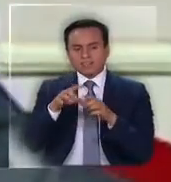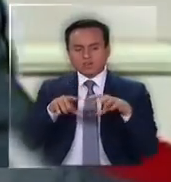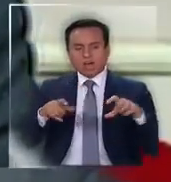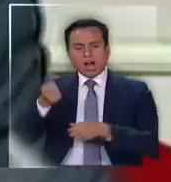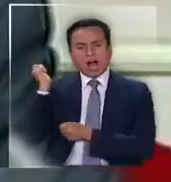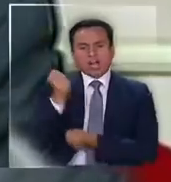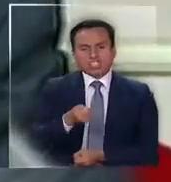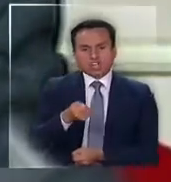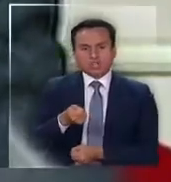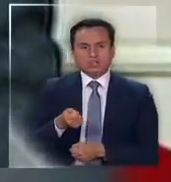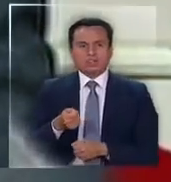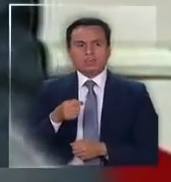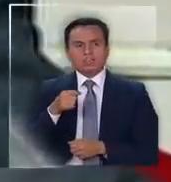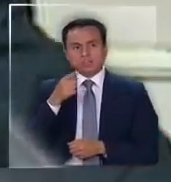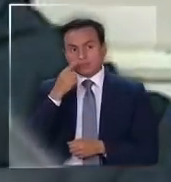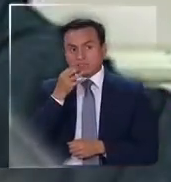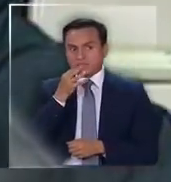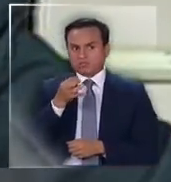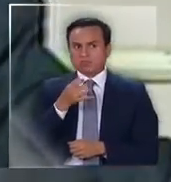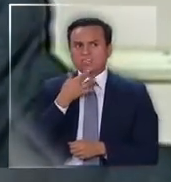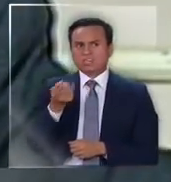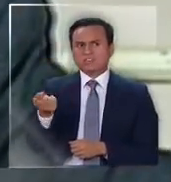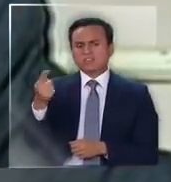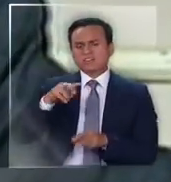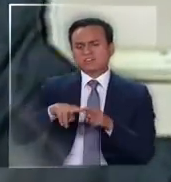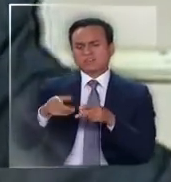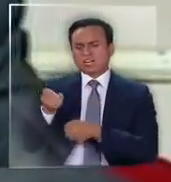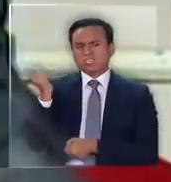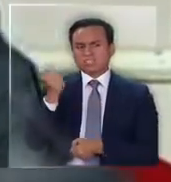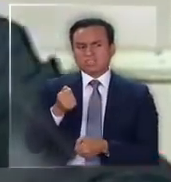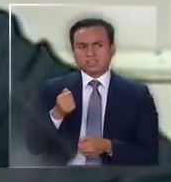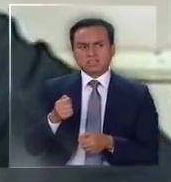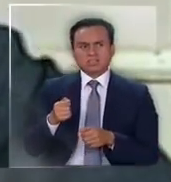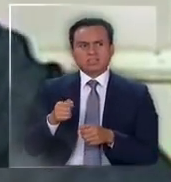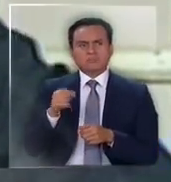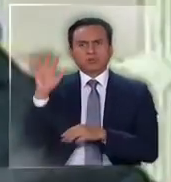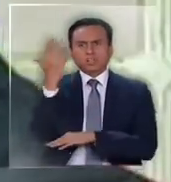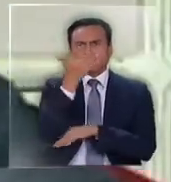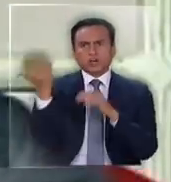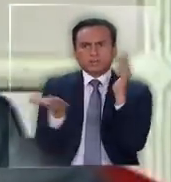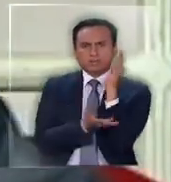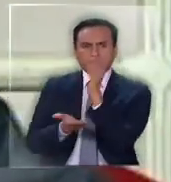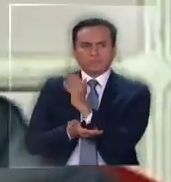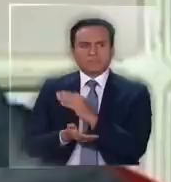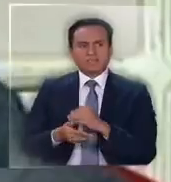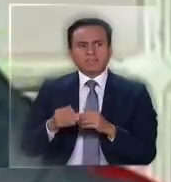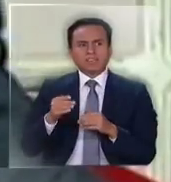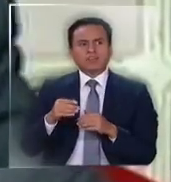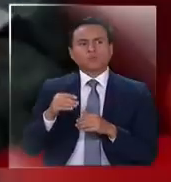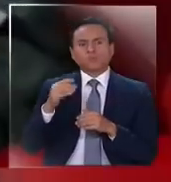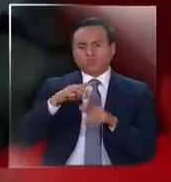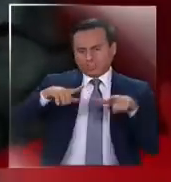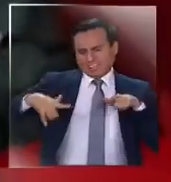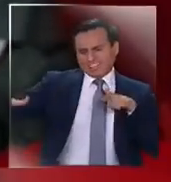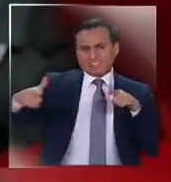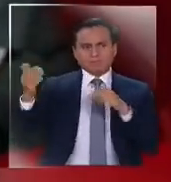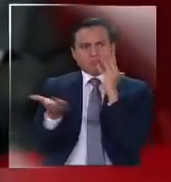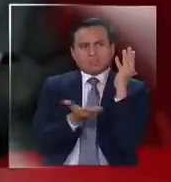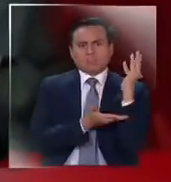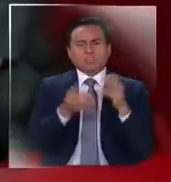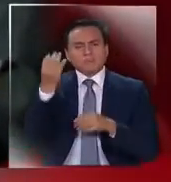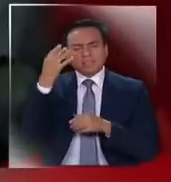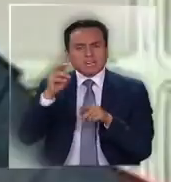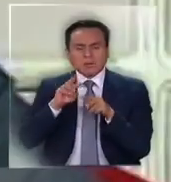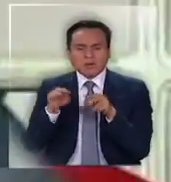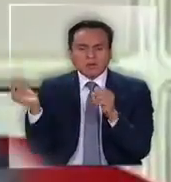hacha. Ya. El tipo se la guarda y dijo, ¿y qué venía a hacer con el hacha? Guaso, me voy a cortar el bosque. Ya. En medio día cortó las 4 hectáreas. ¿A dónde aprendiste a cortar